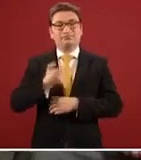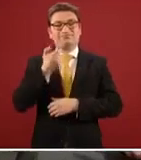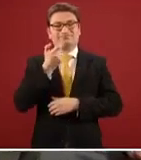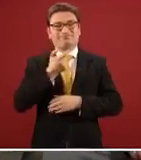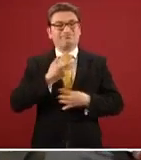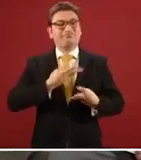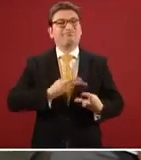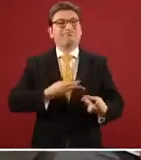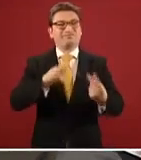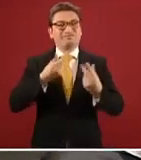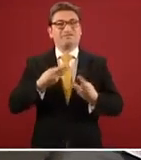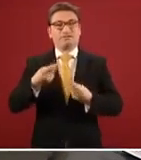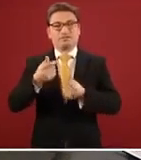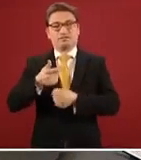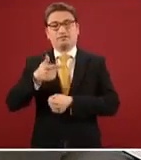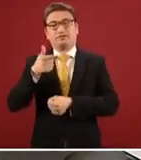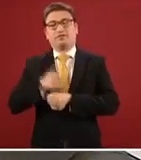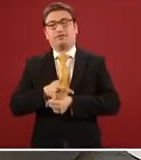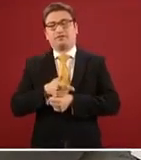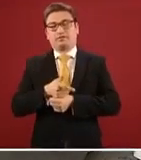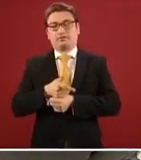inmediatamente